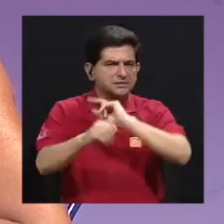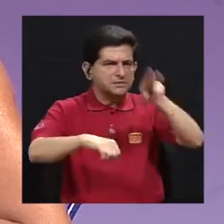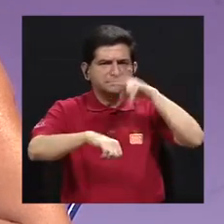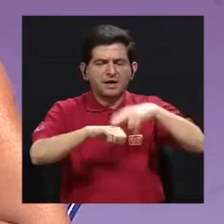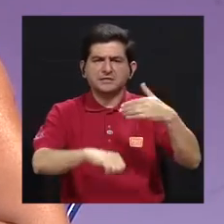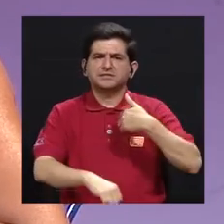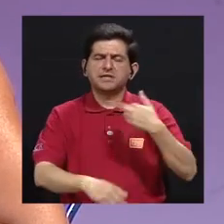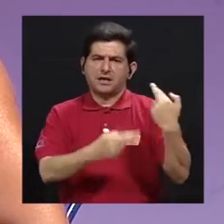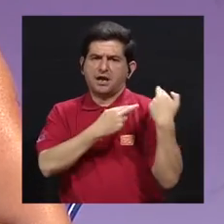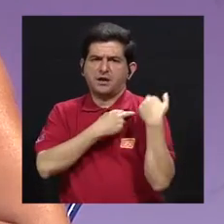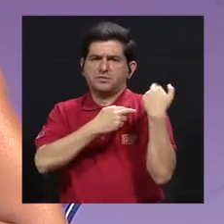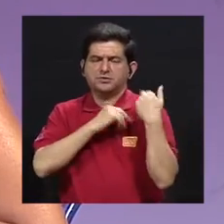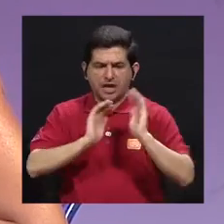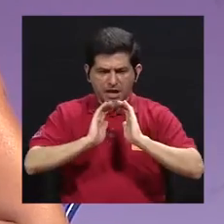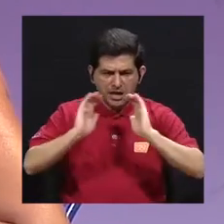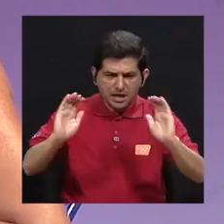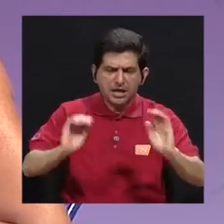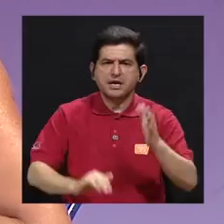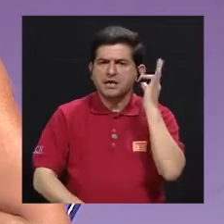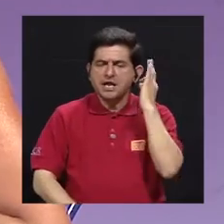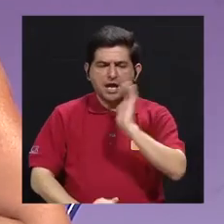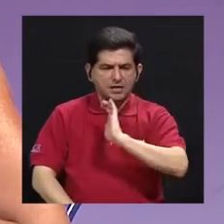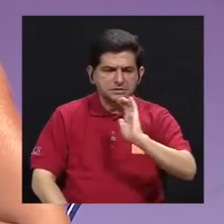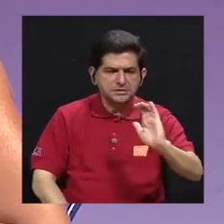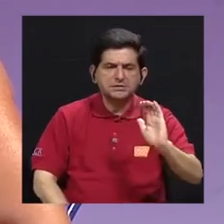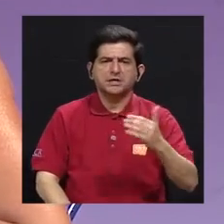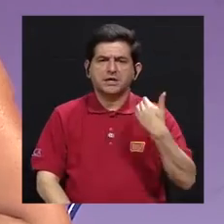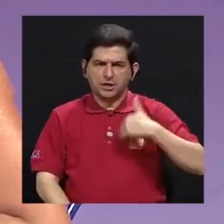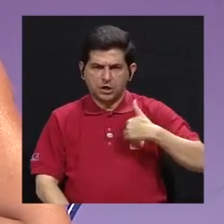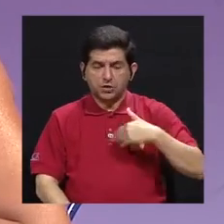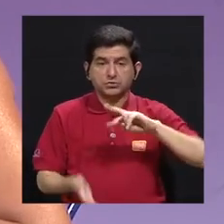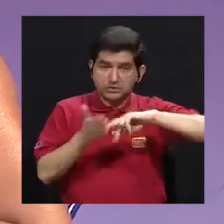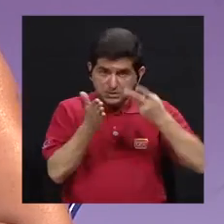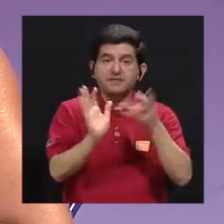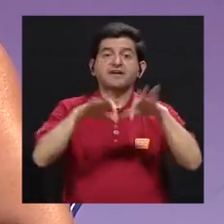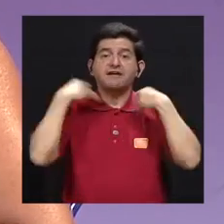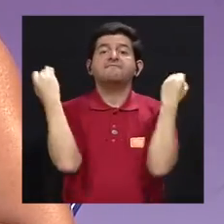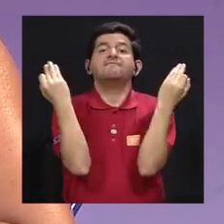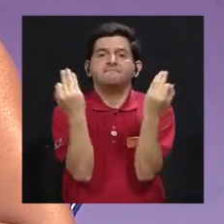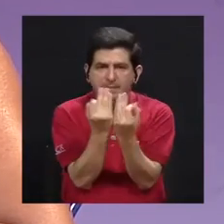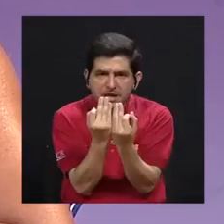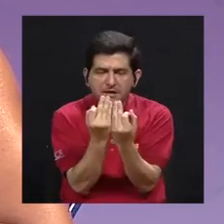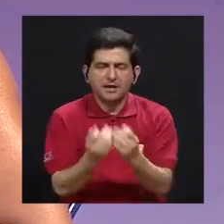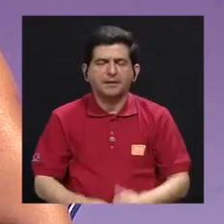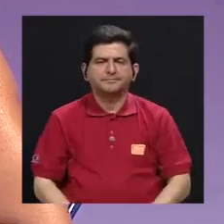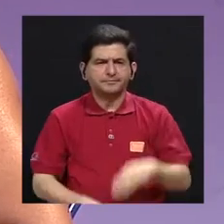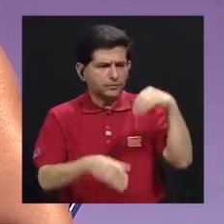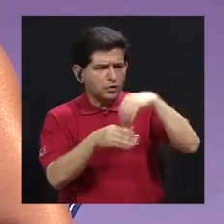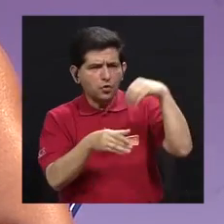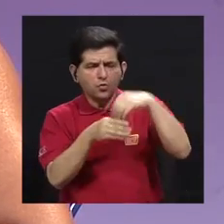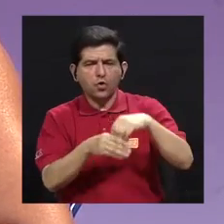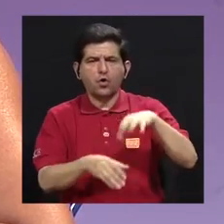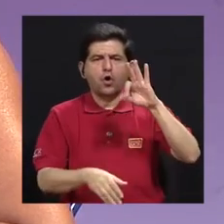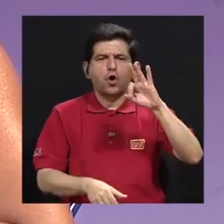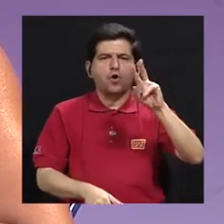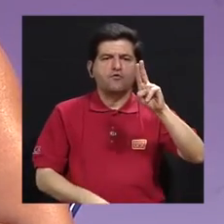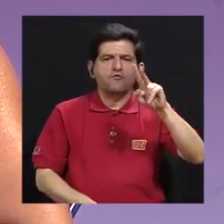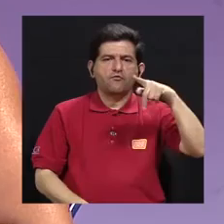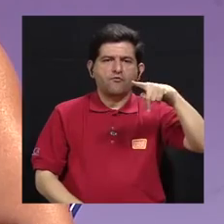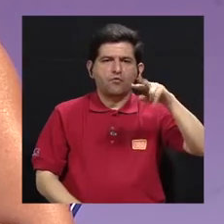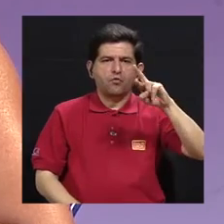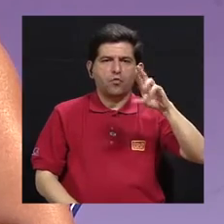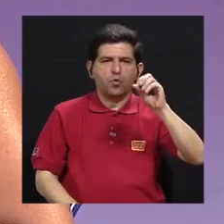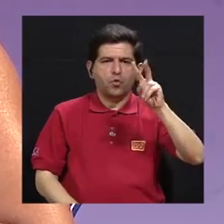con más frecuencia tienen a su cargo las niñas y los niños por lo tanto estamos hablando de familias para conocer el aporte que su